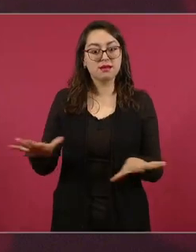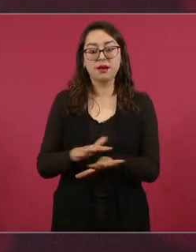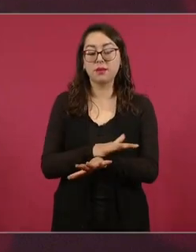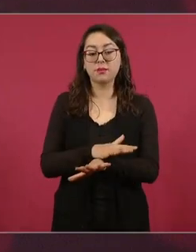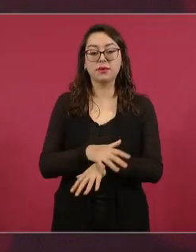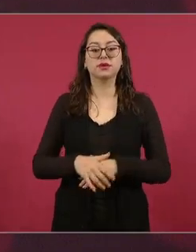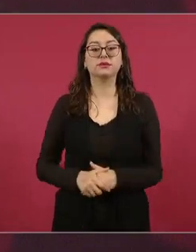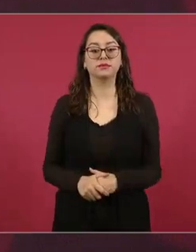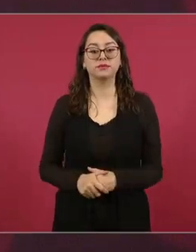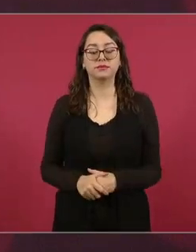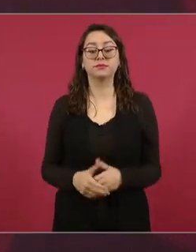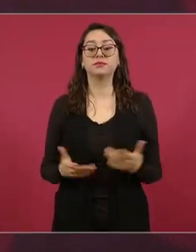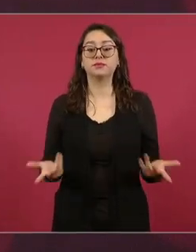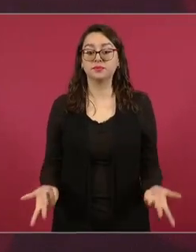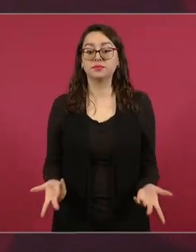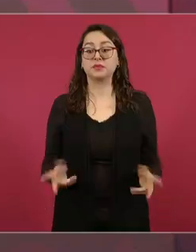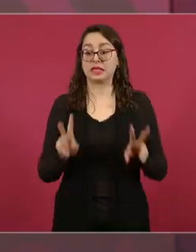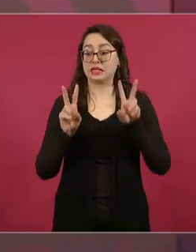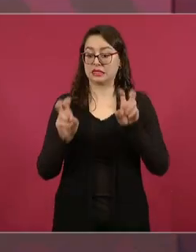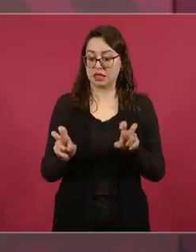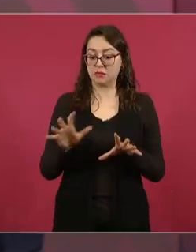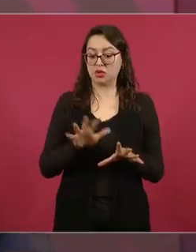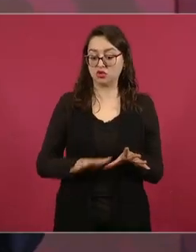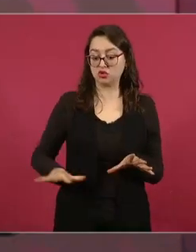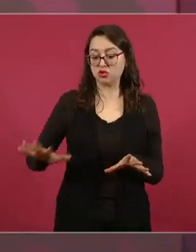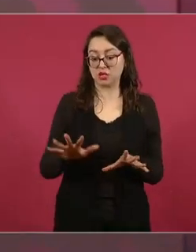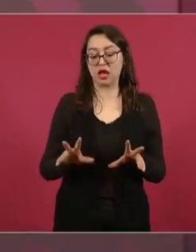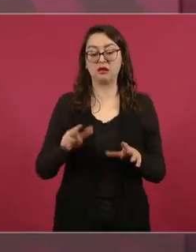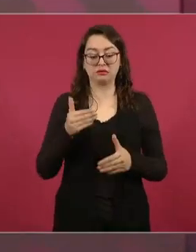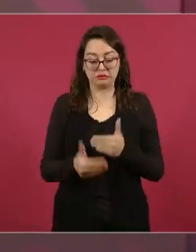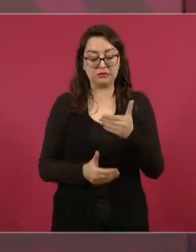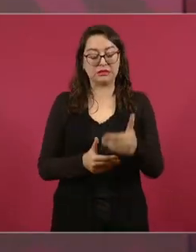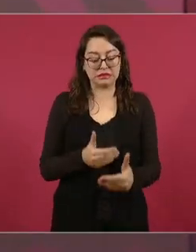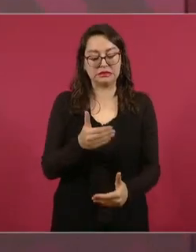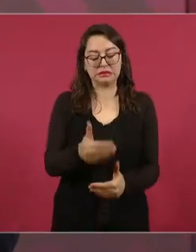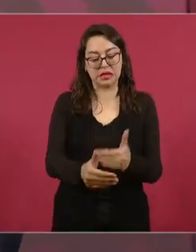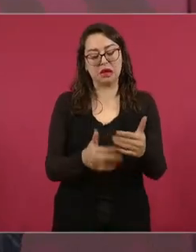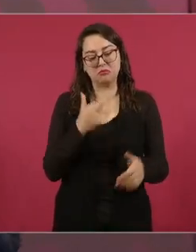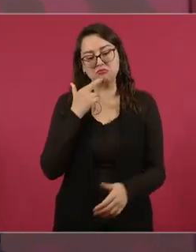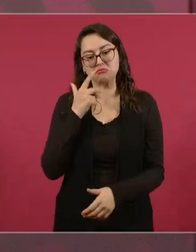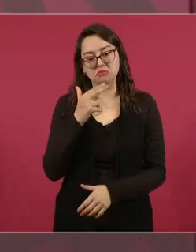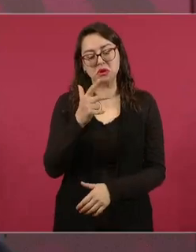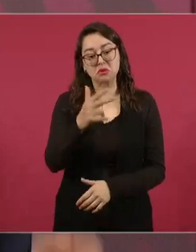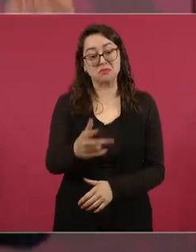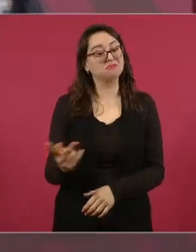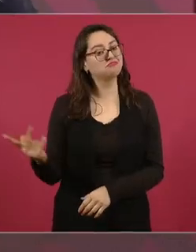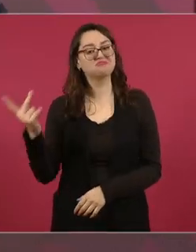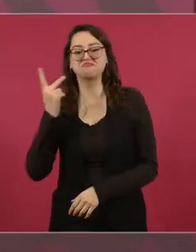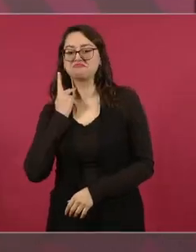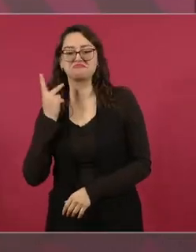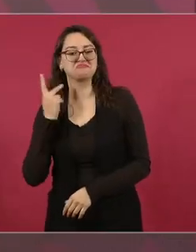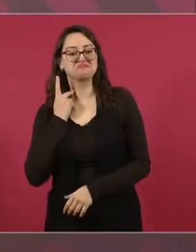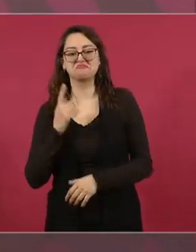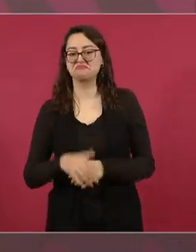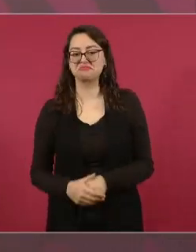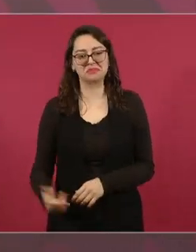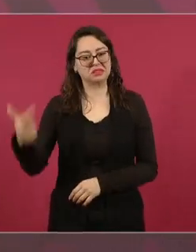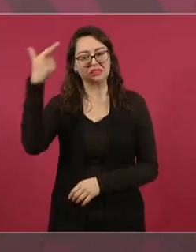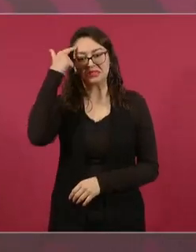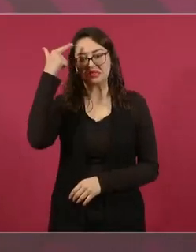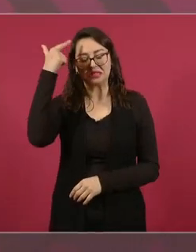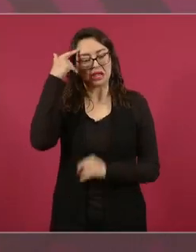avanzar en lo social, en lo político muy poco porque la antidemocracia